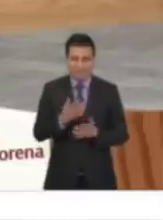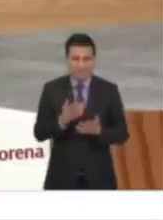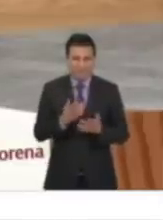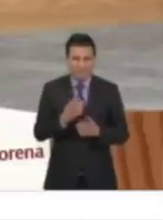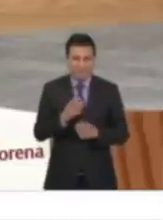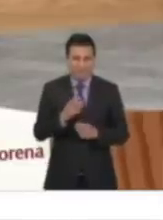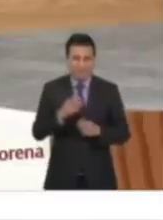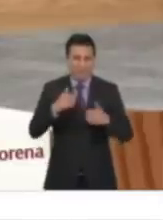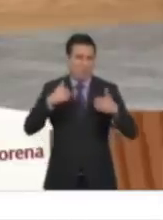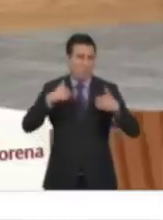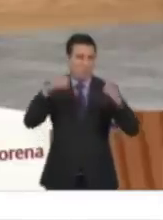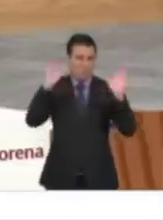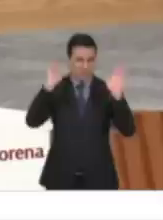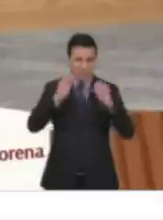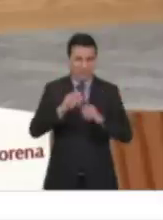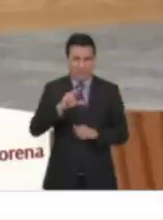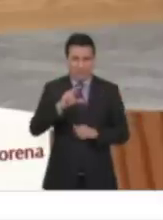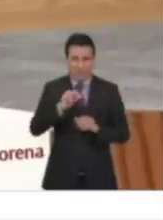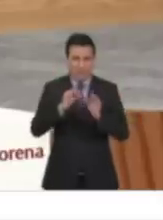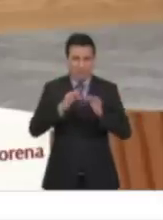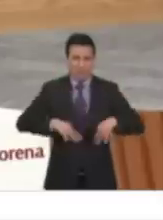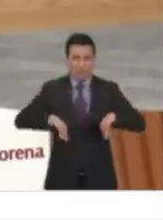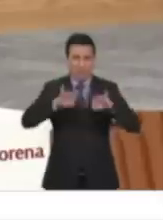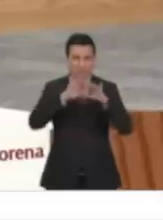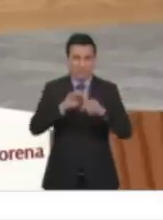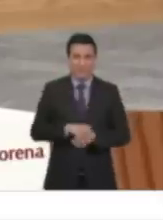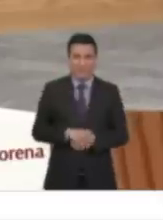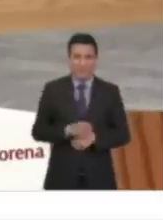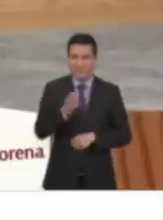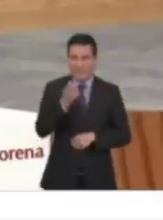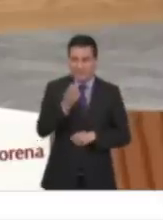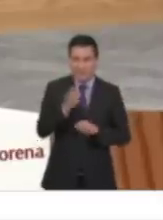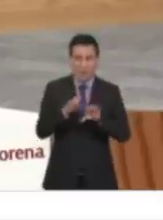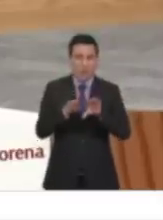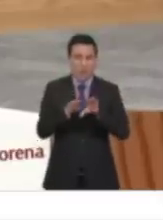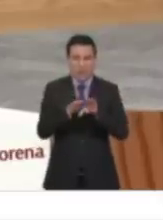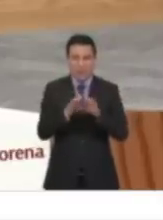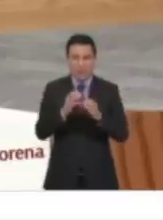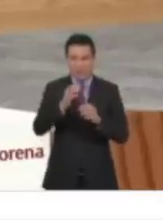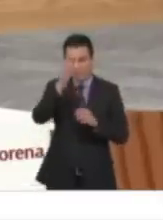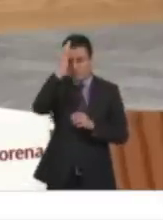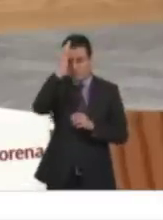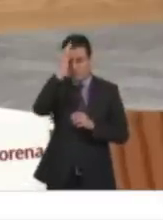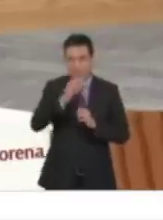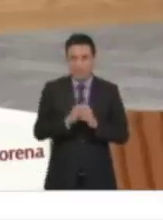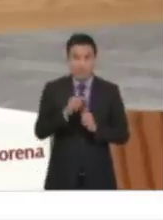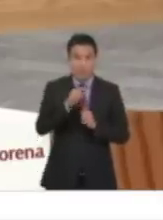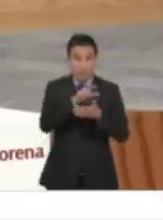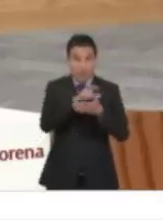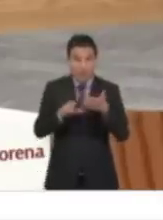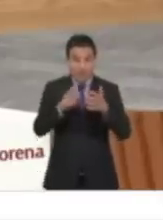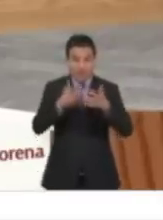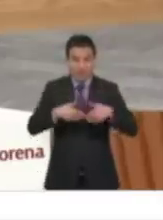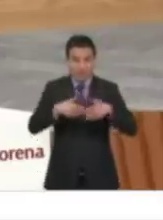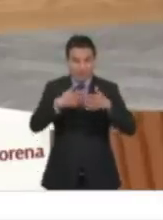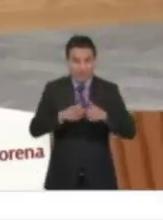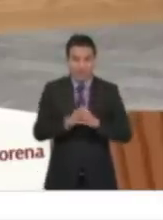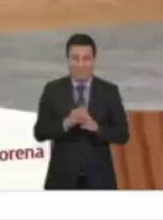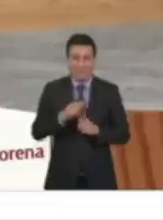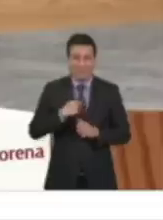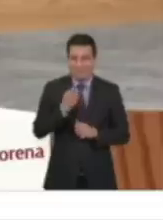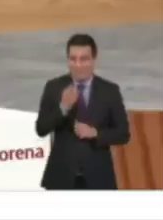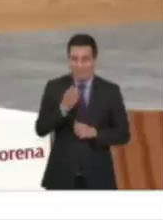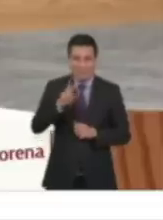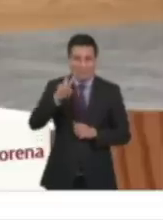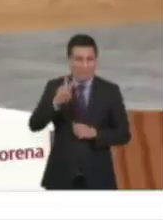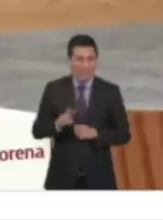quiero encabronarme por una mamada. O sea, hay pendejadas que son de lógica. Tú le compras un proveedor, a mí no me interesa una puta cosa más